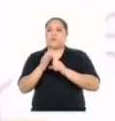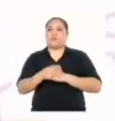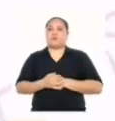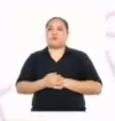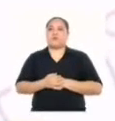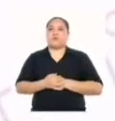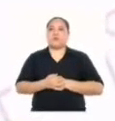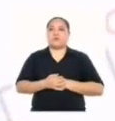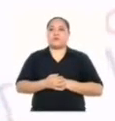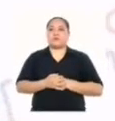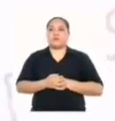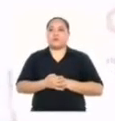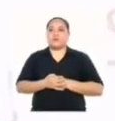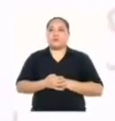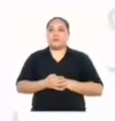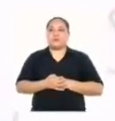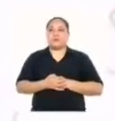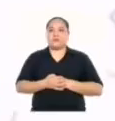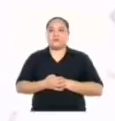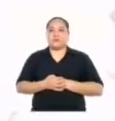bases.